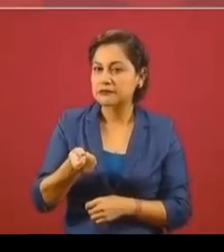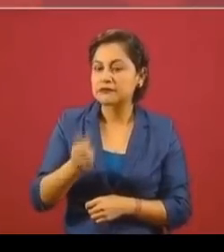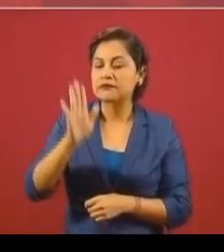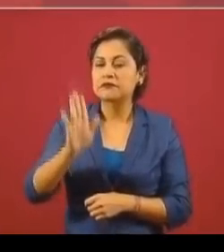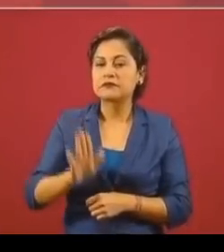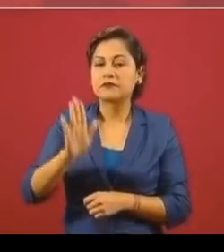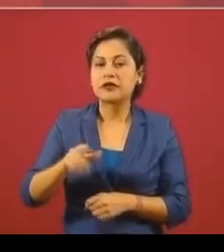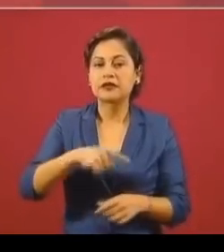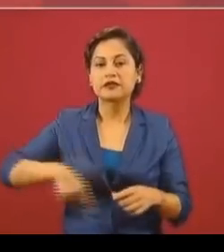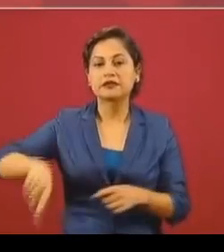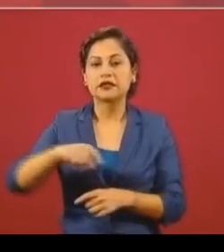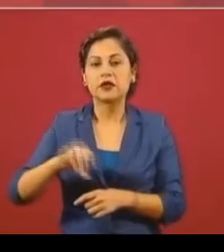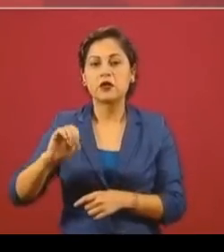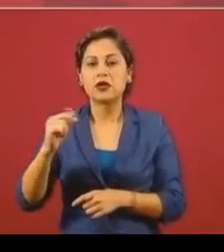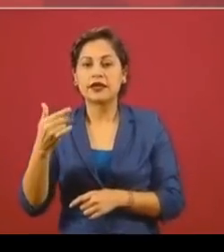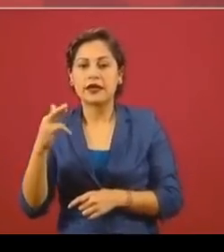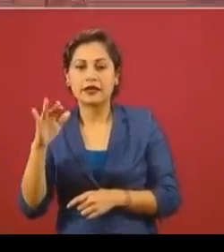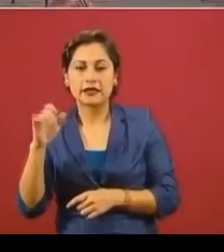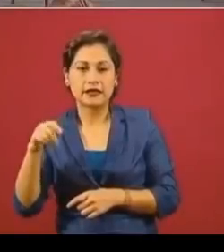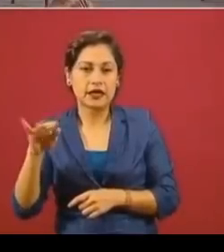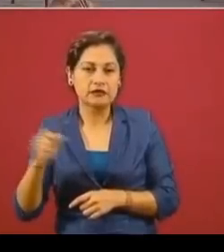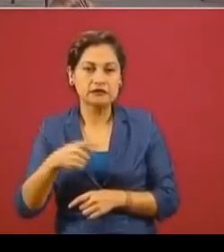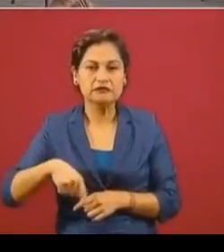nueva oligarquía.